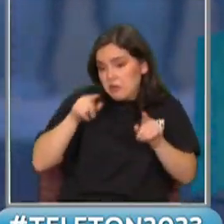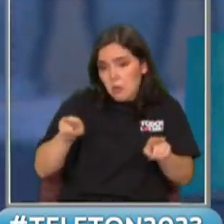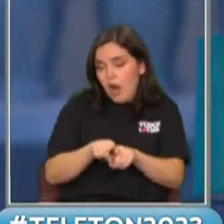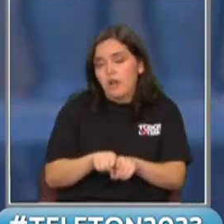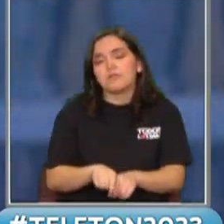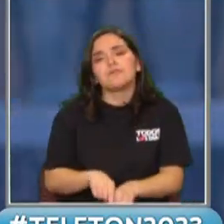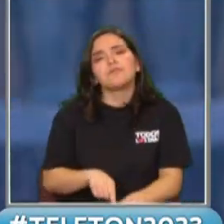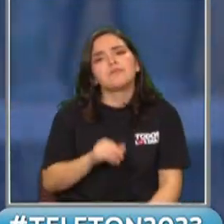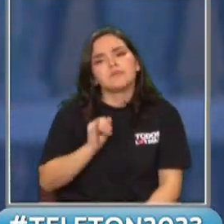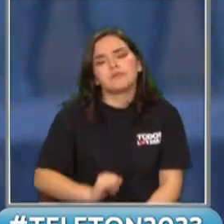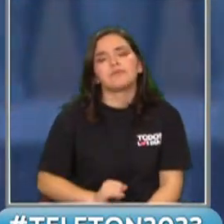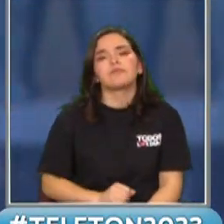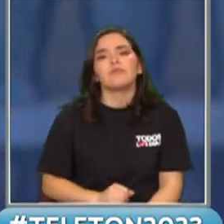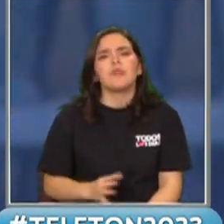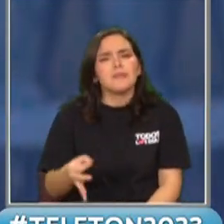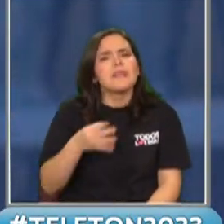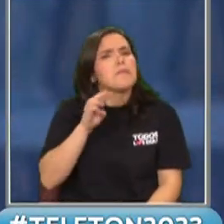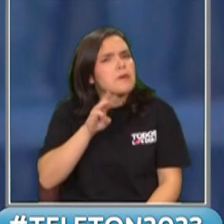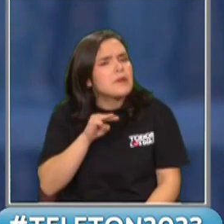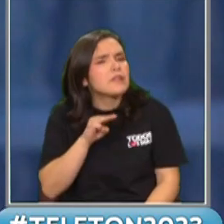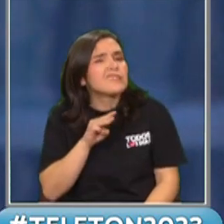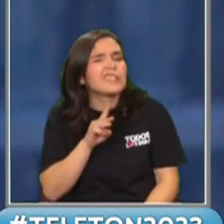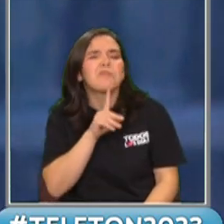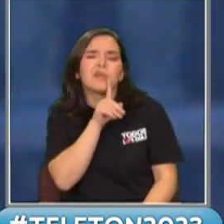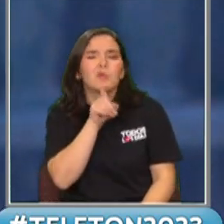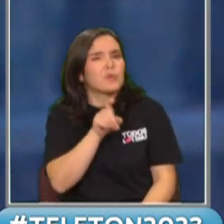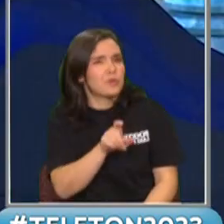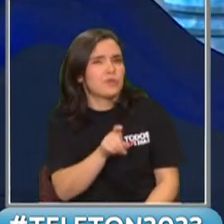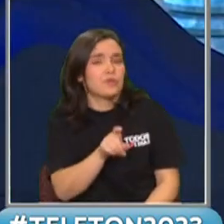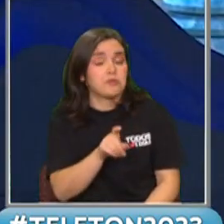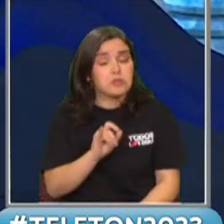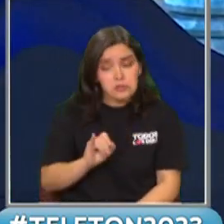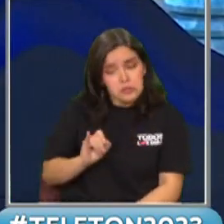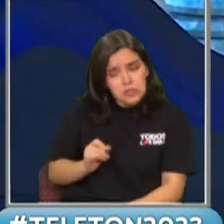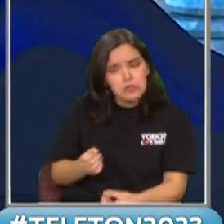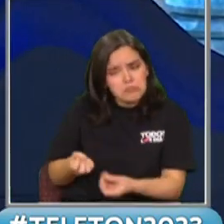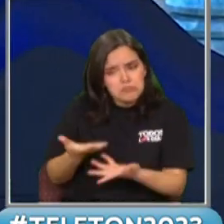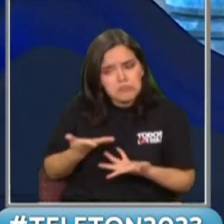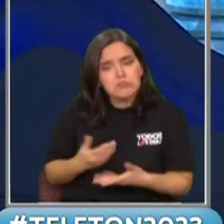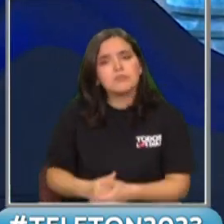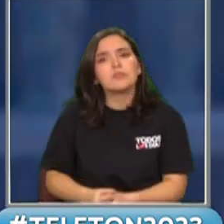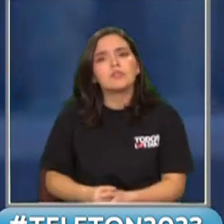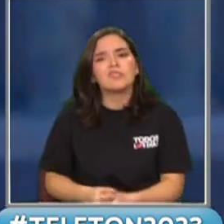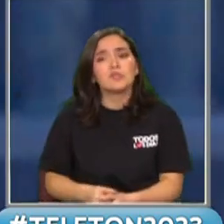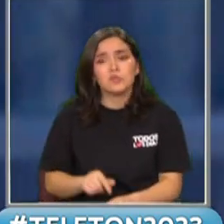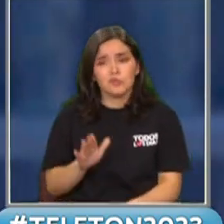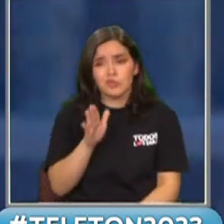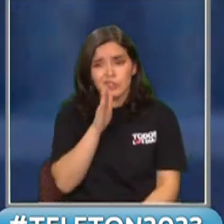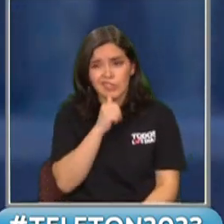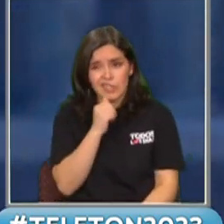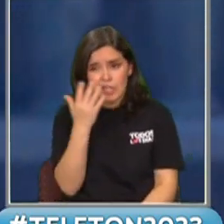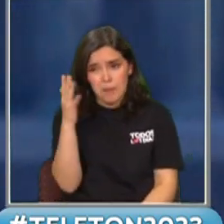dice mamá te pued ha una pregunta Claro mi amor cuéntame tú no tenés